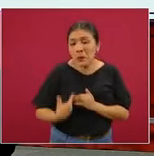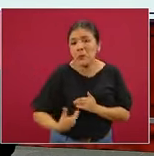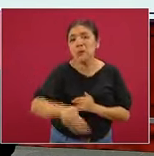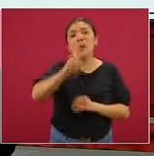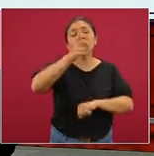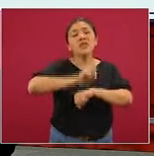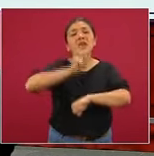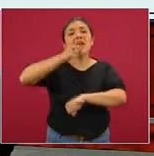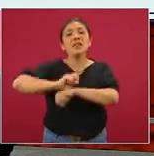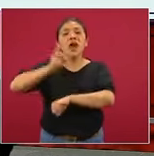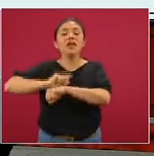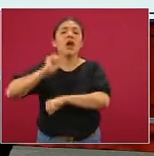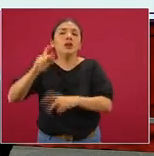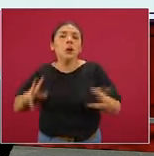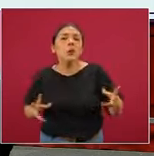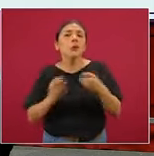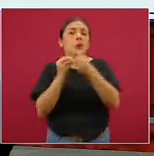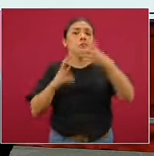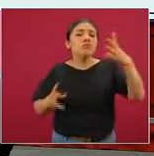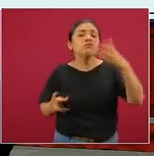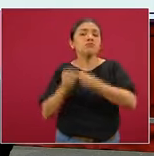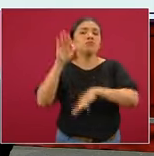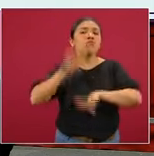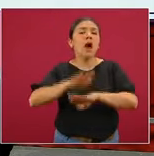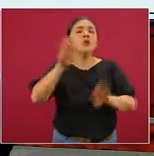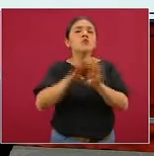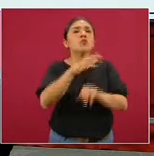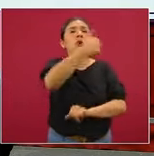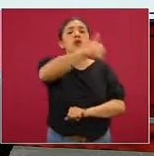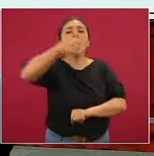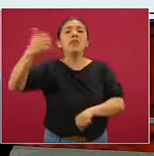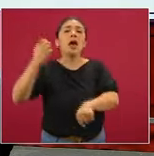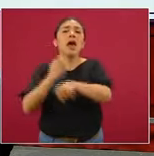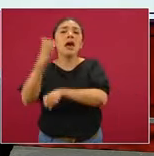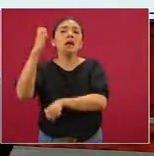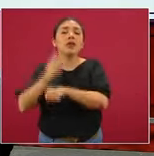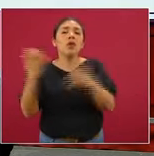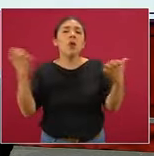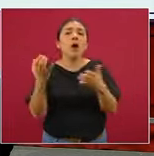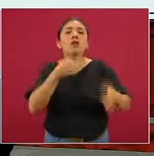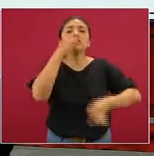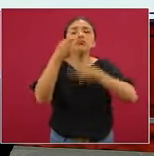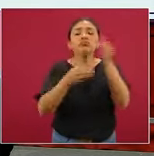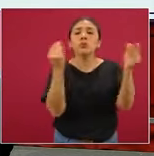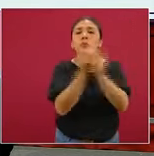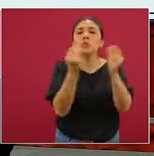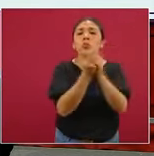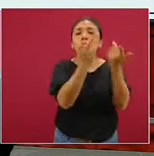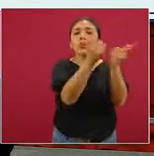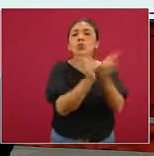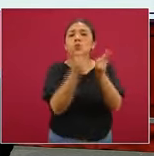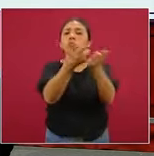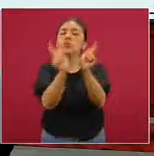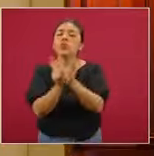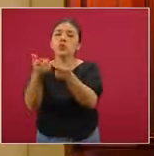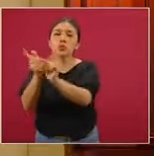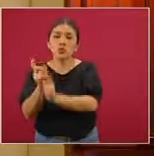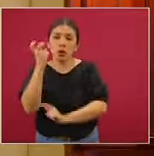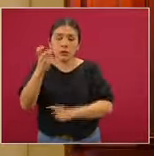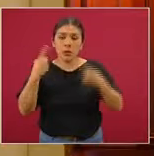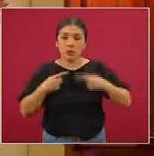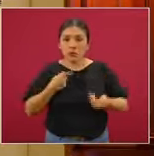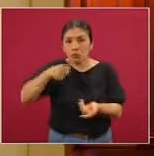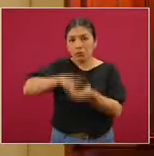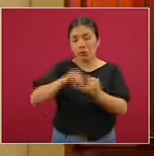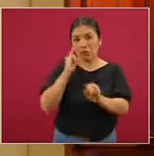estar sumando en la medida que las mismas entidades federativas las estén clasificando de esa manera en la